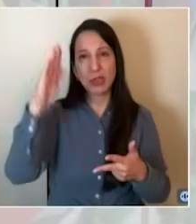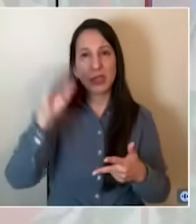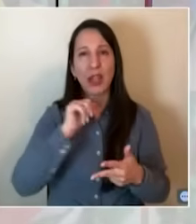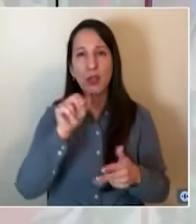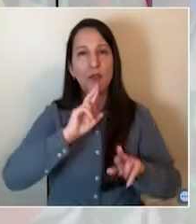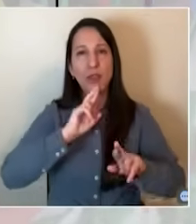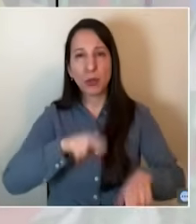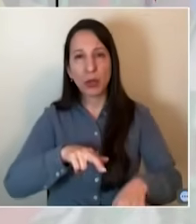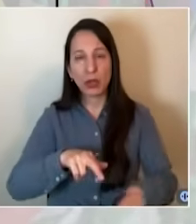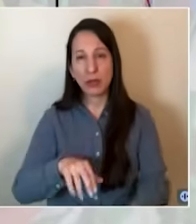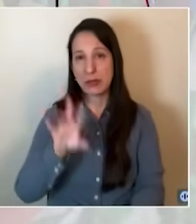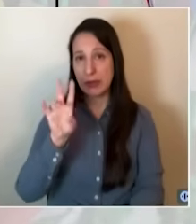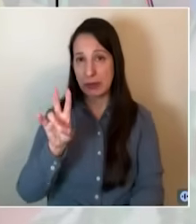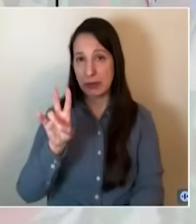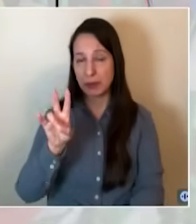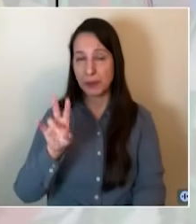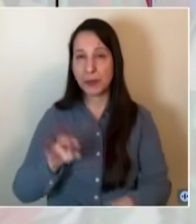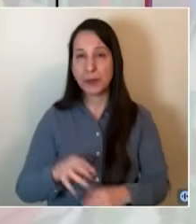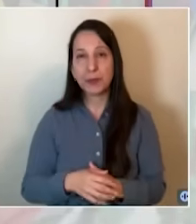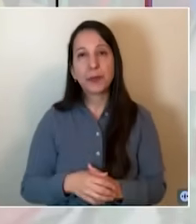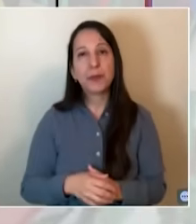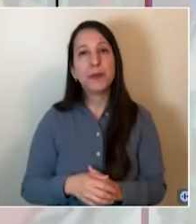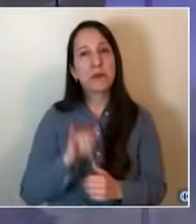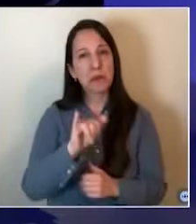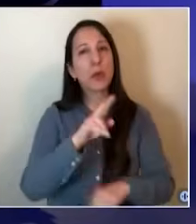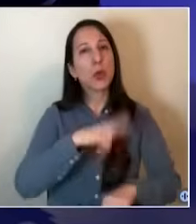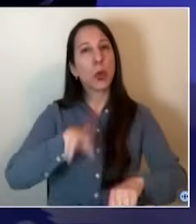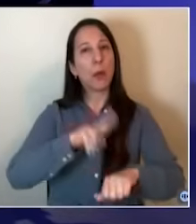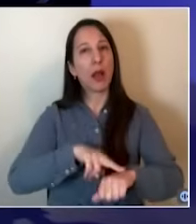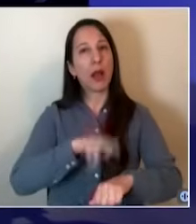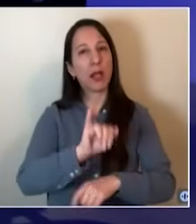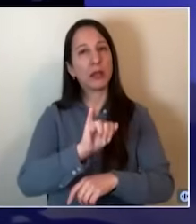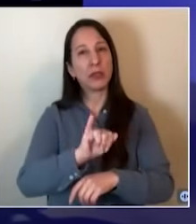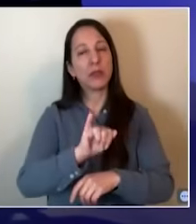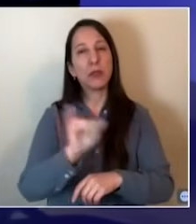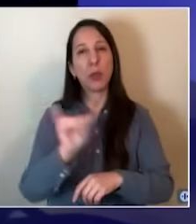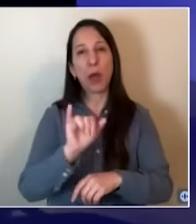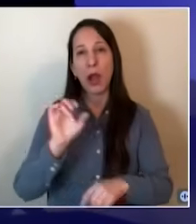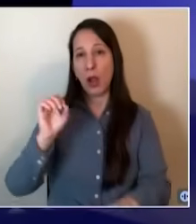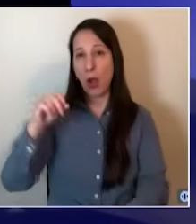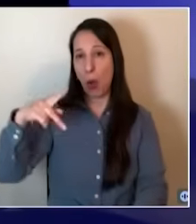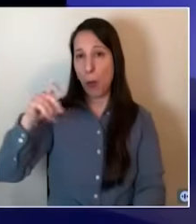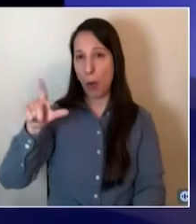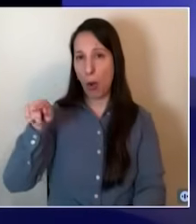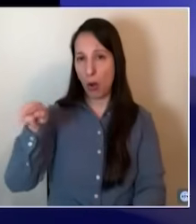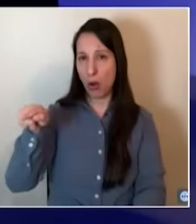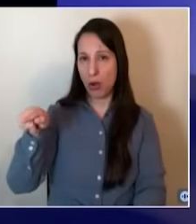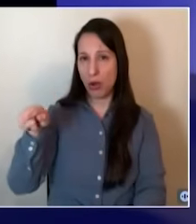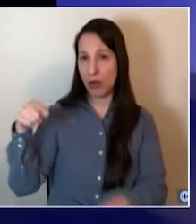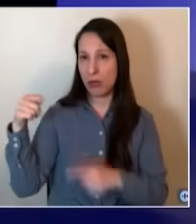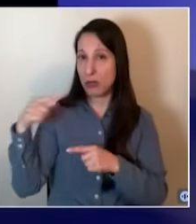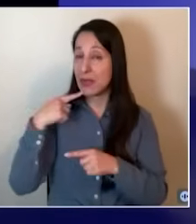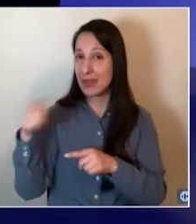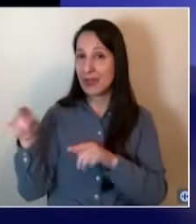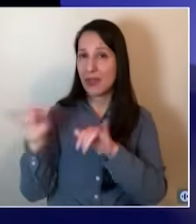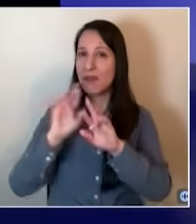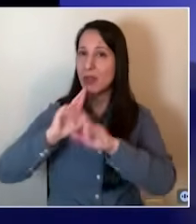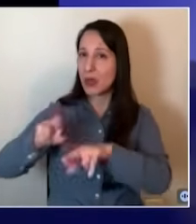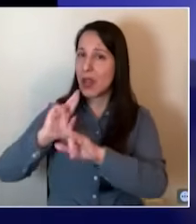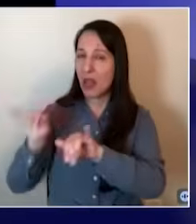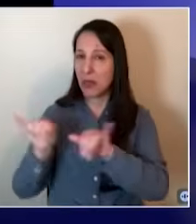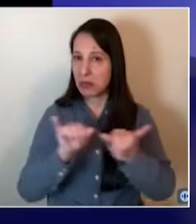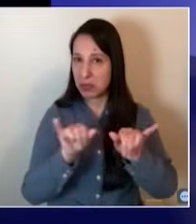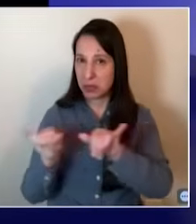7%. Esto es bastante consistente con lo que Opol, con lo que Opol ha venido, los resultados que le están dando a Opol,